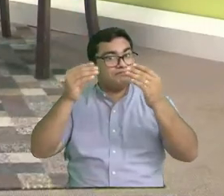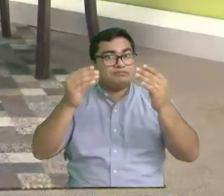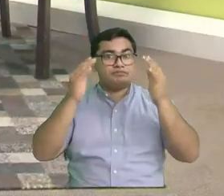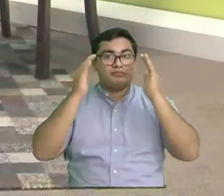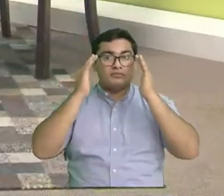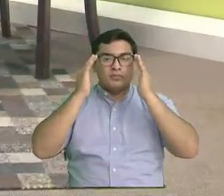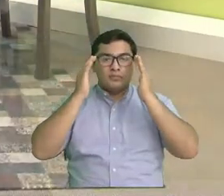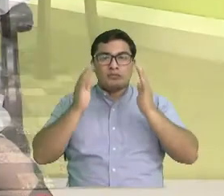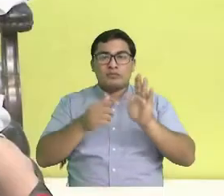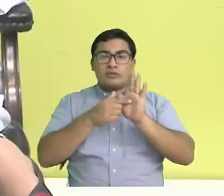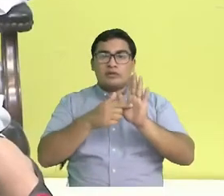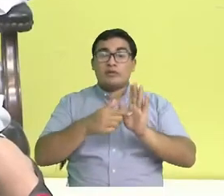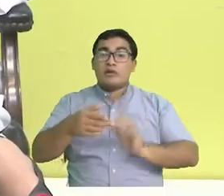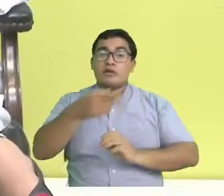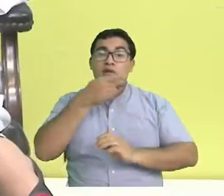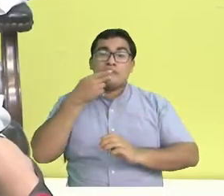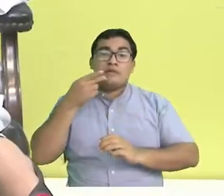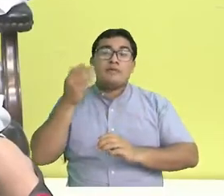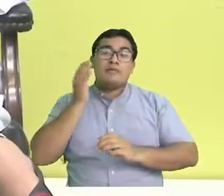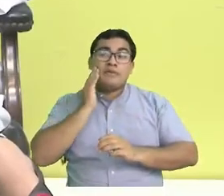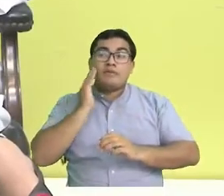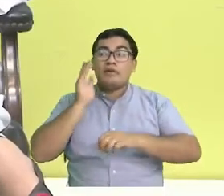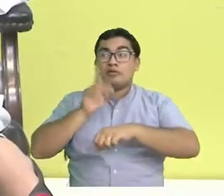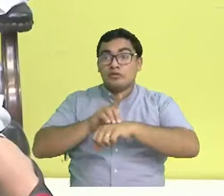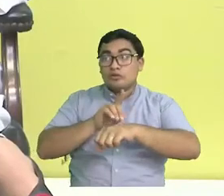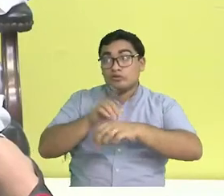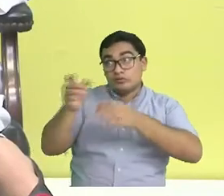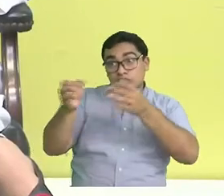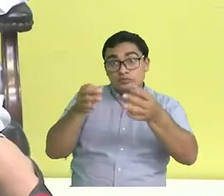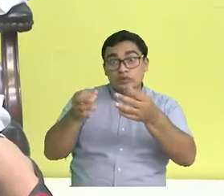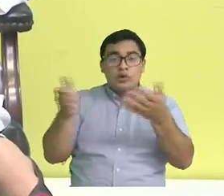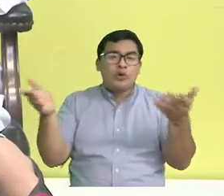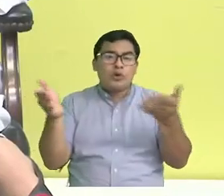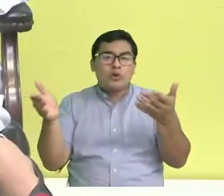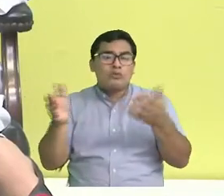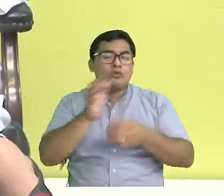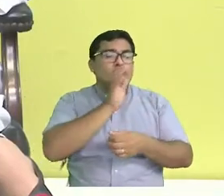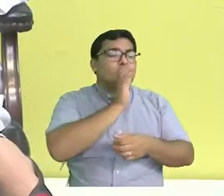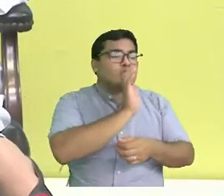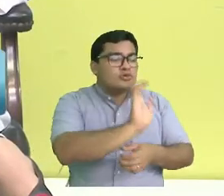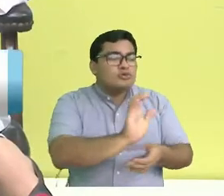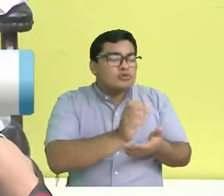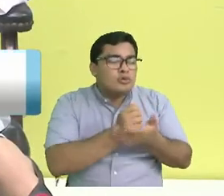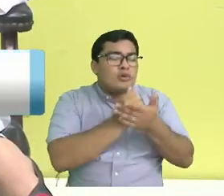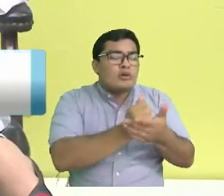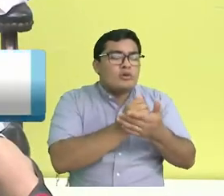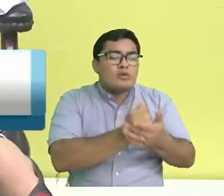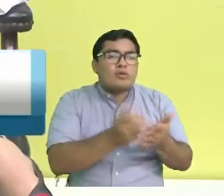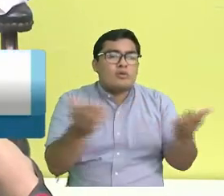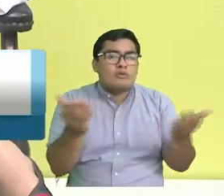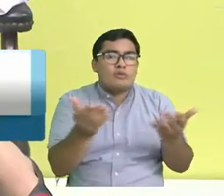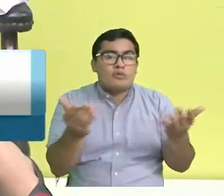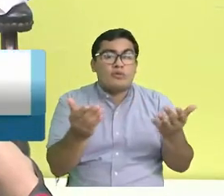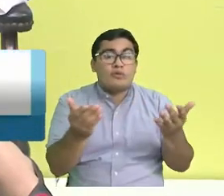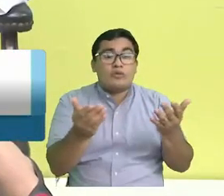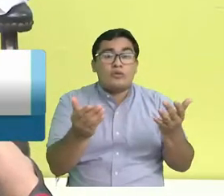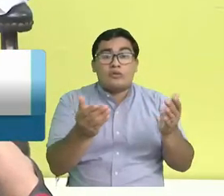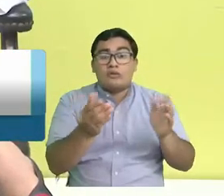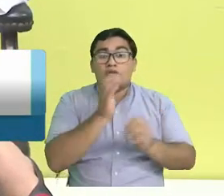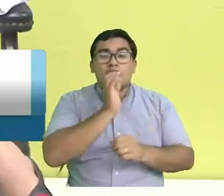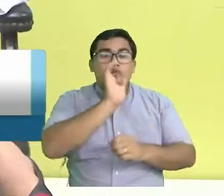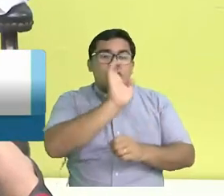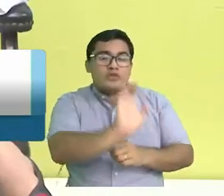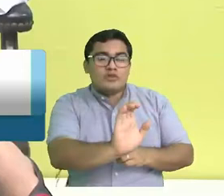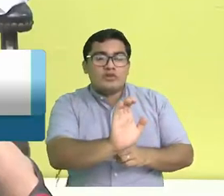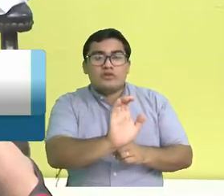papás reciben una buena orientación de cómo tratar al niño y mejoran un poco el ambiente donde el niño está